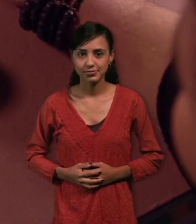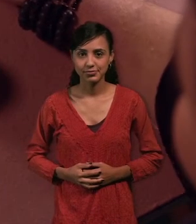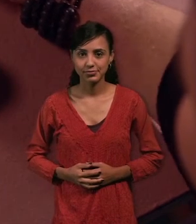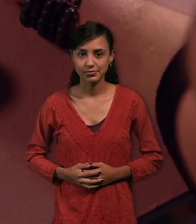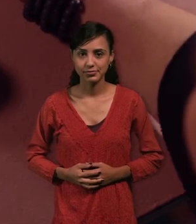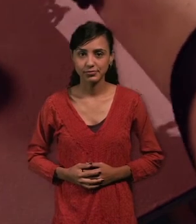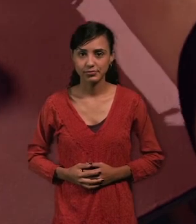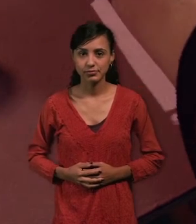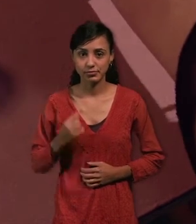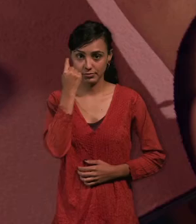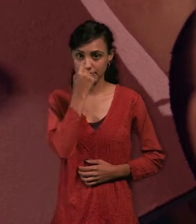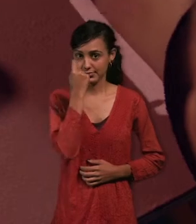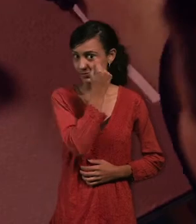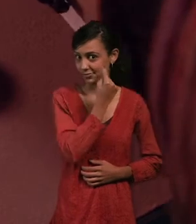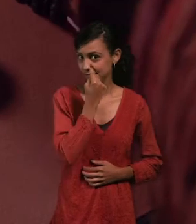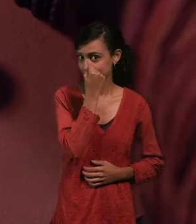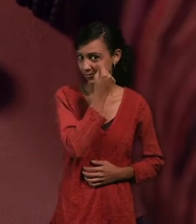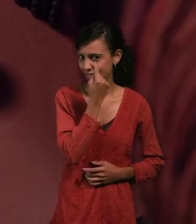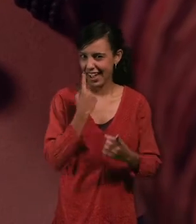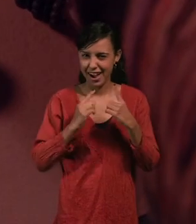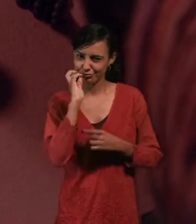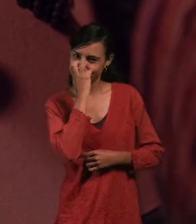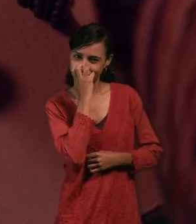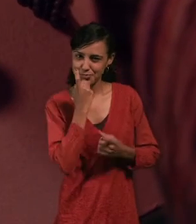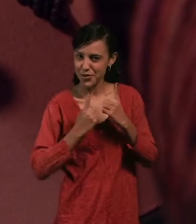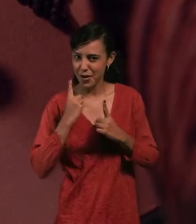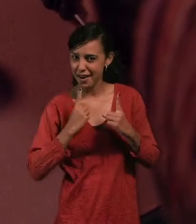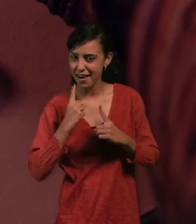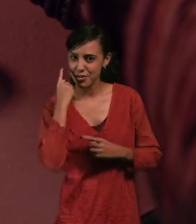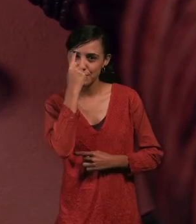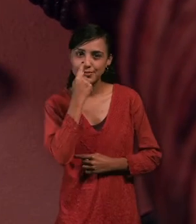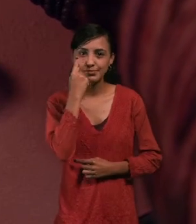le voy a hacer los ojitos y vamos a hacer algo gracioso con los ojos.